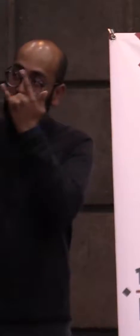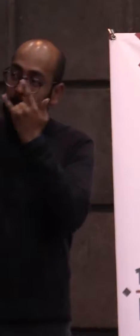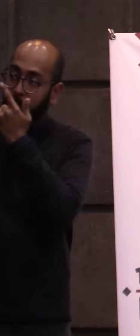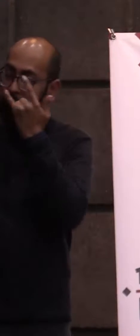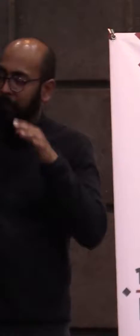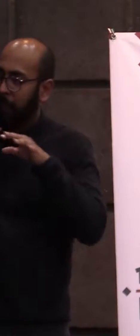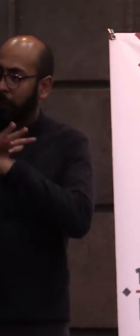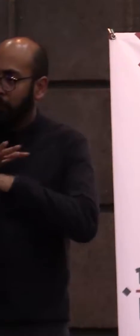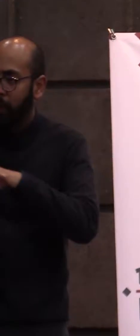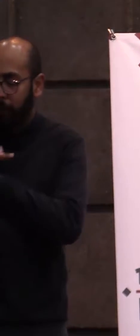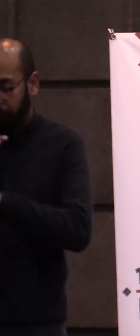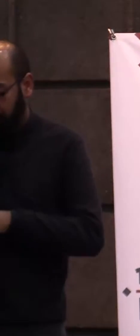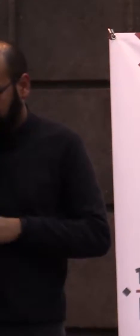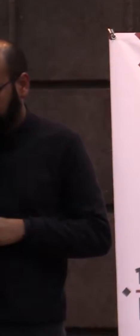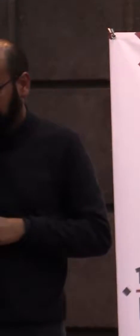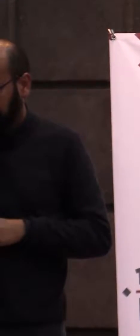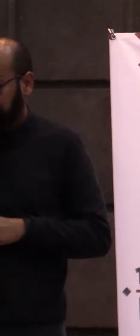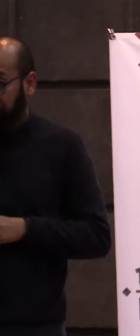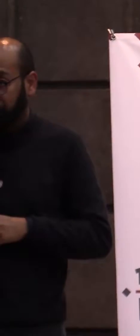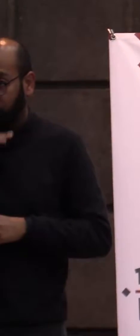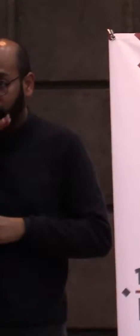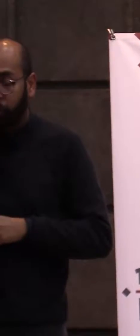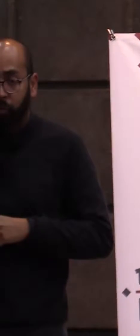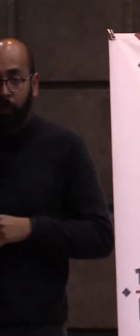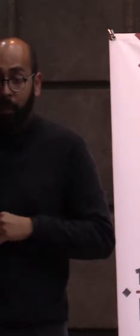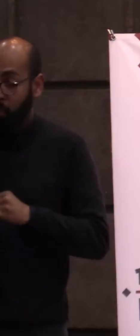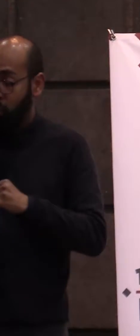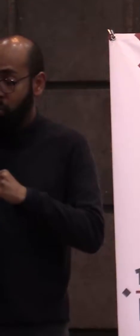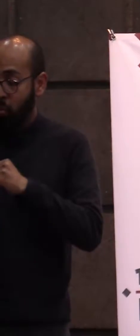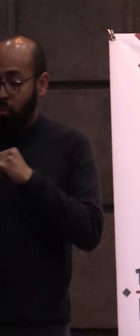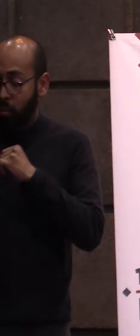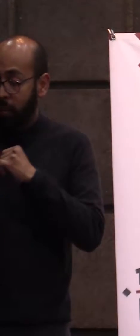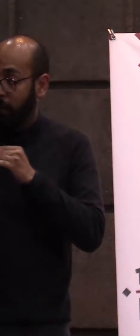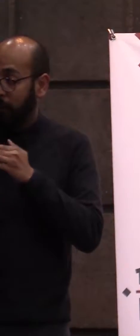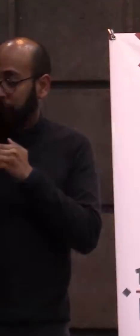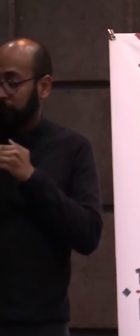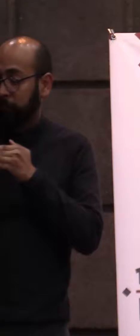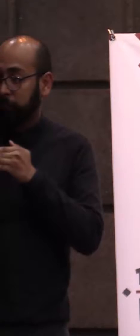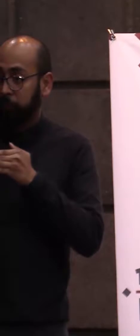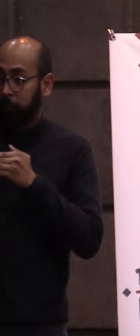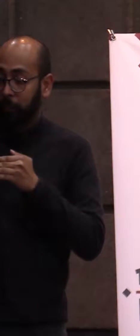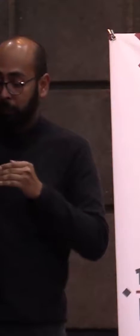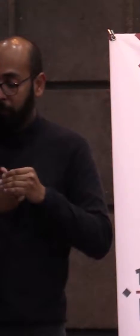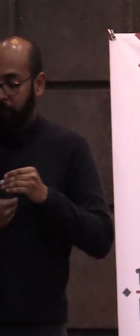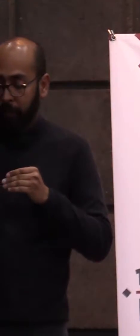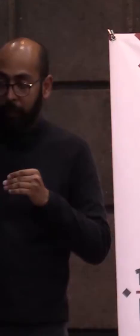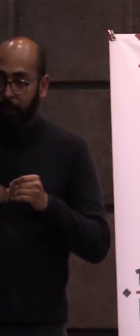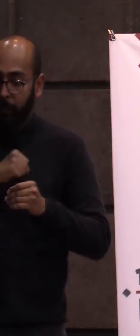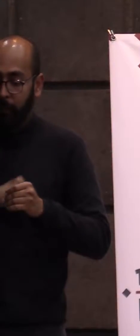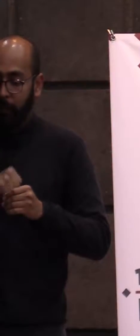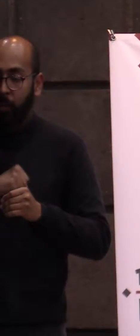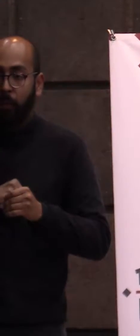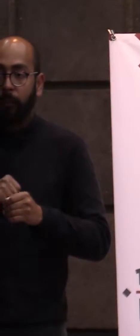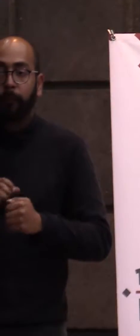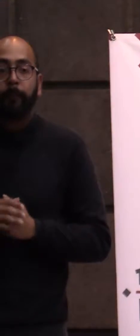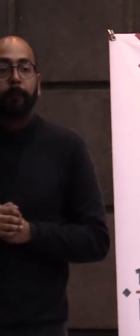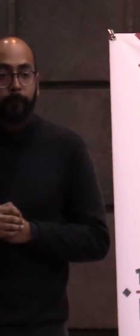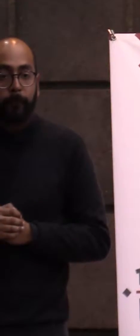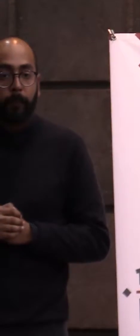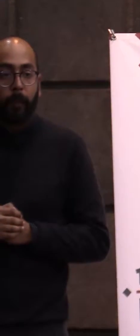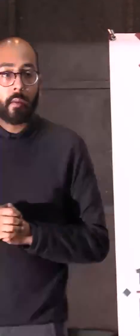Revolución. Este último, el mejor presidente del siglo pasado.